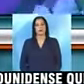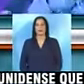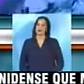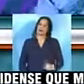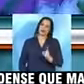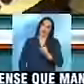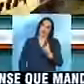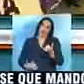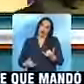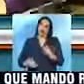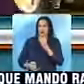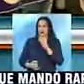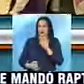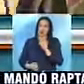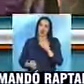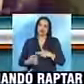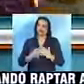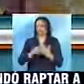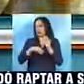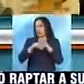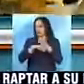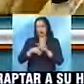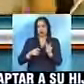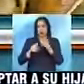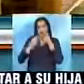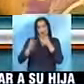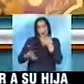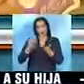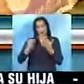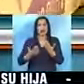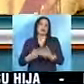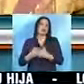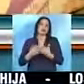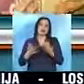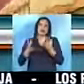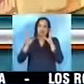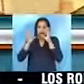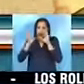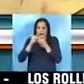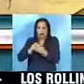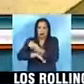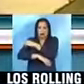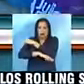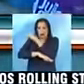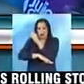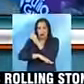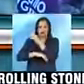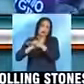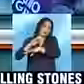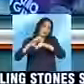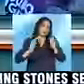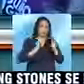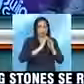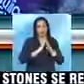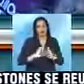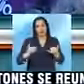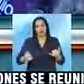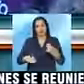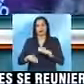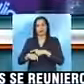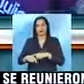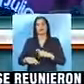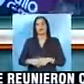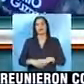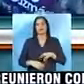No, en este momento ella ya no está. Temprano tampoco la hemos visto, así que al parecer se ha ido durante la madrugada, lo acompañó un momento nada más y en este momento él